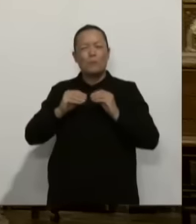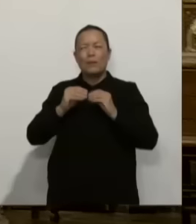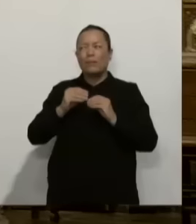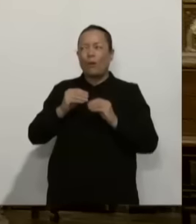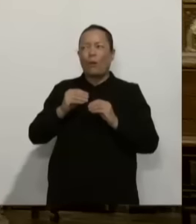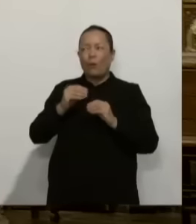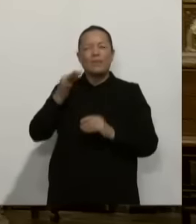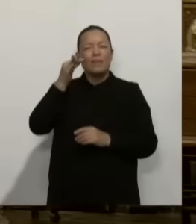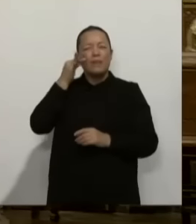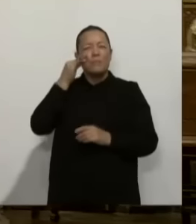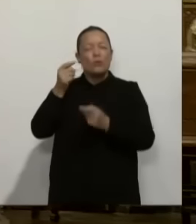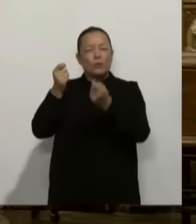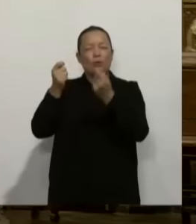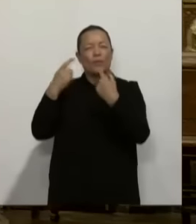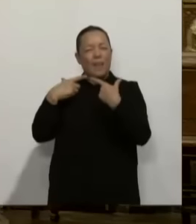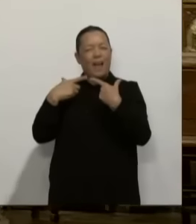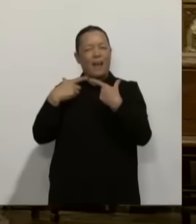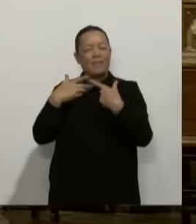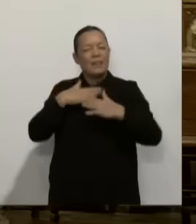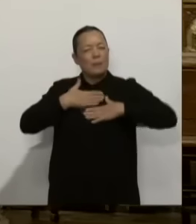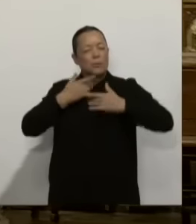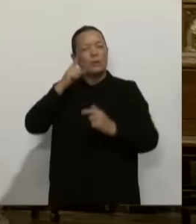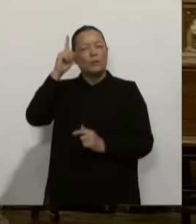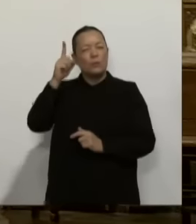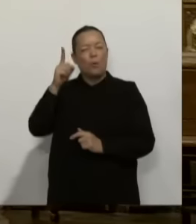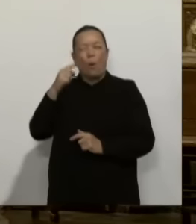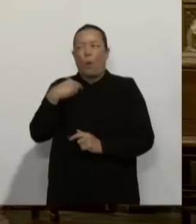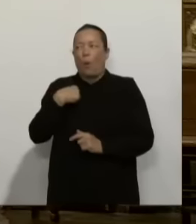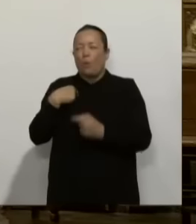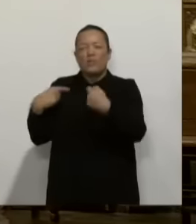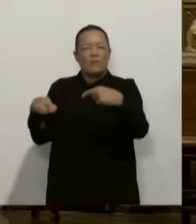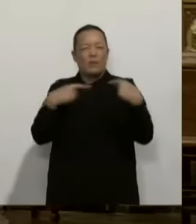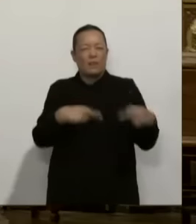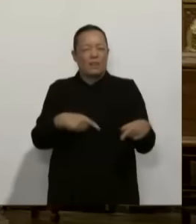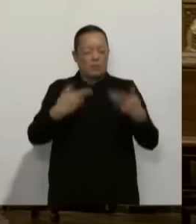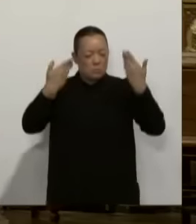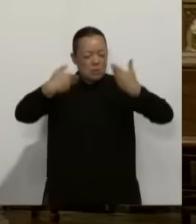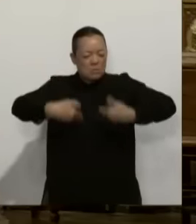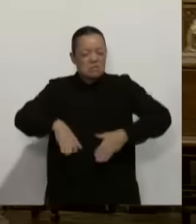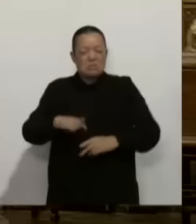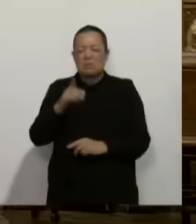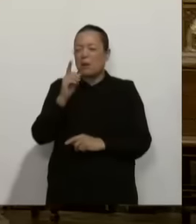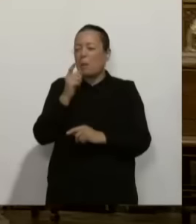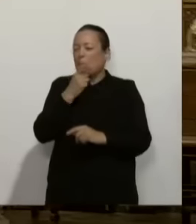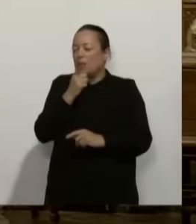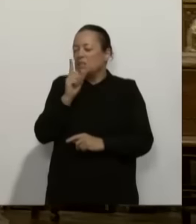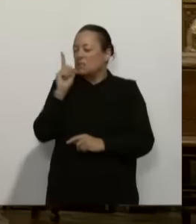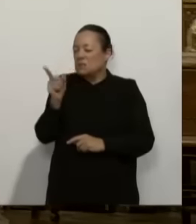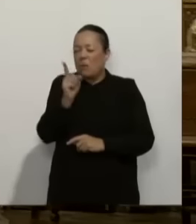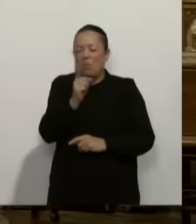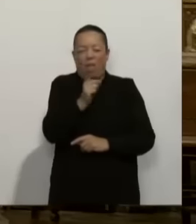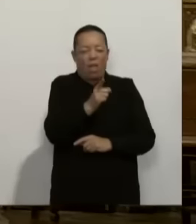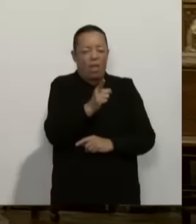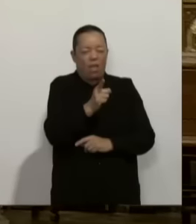tenemos un modo de ser condenatorio, que juzga, que señala, y entonces